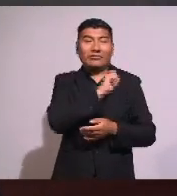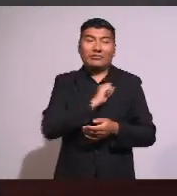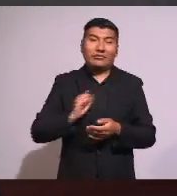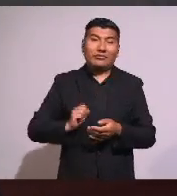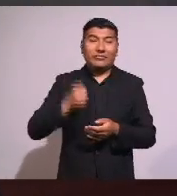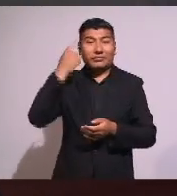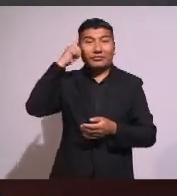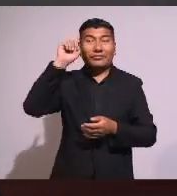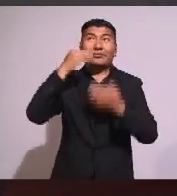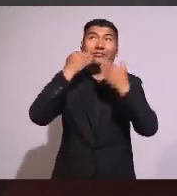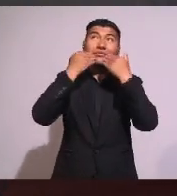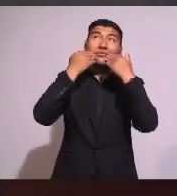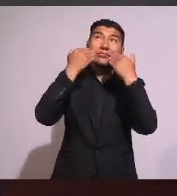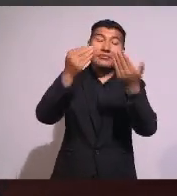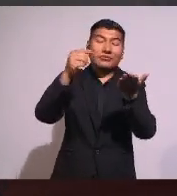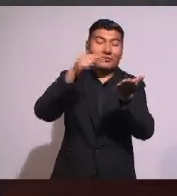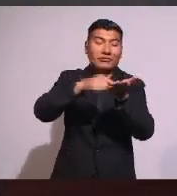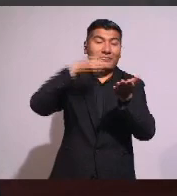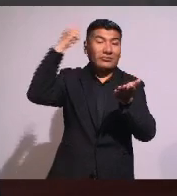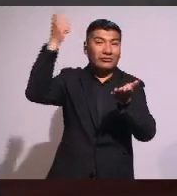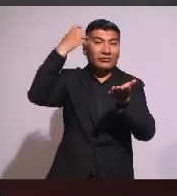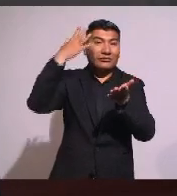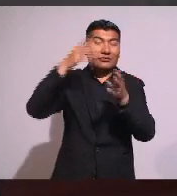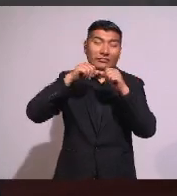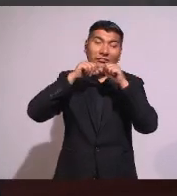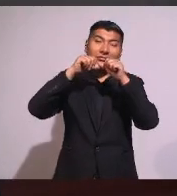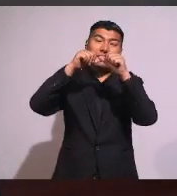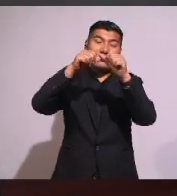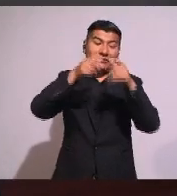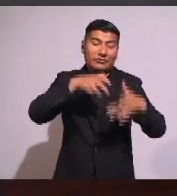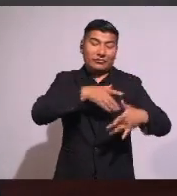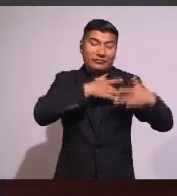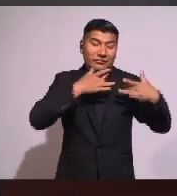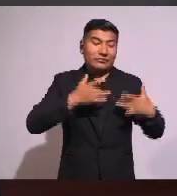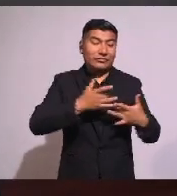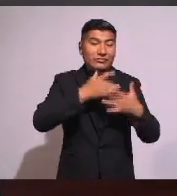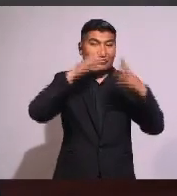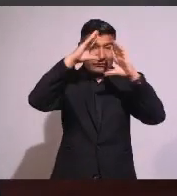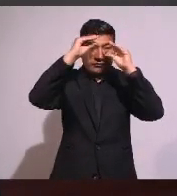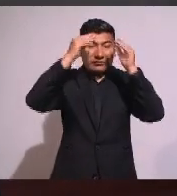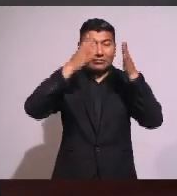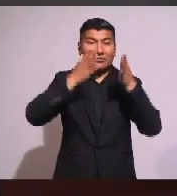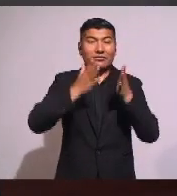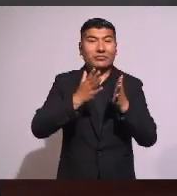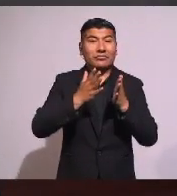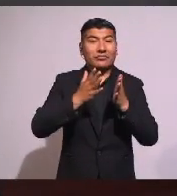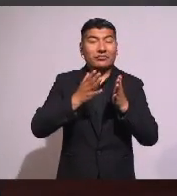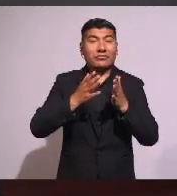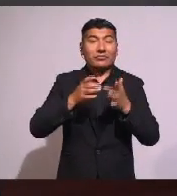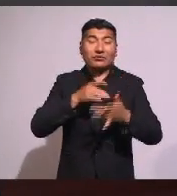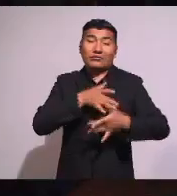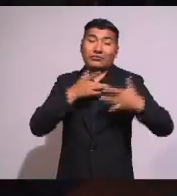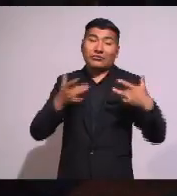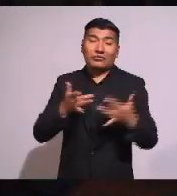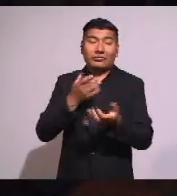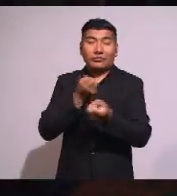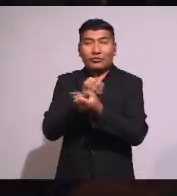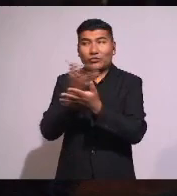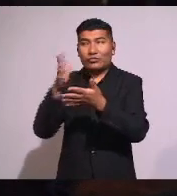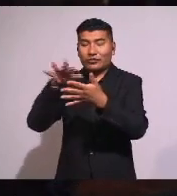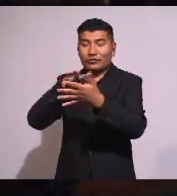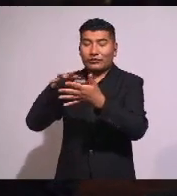darle gracias y que esta luz siga iluminando el corazón de los maestros y el corazón de tantos